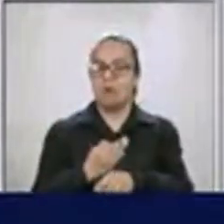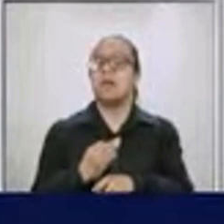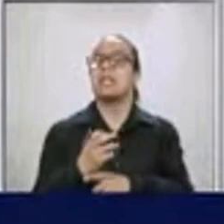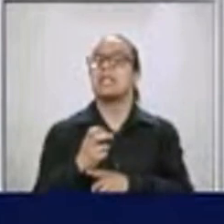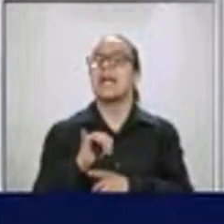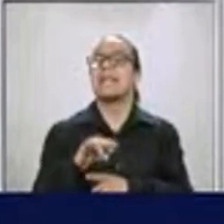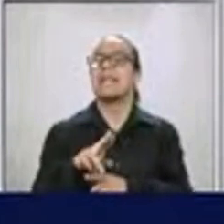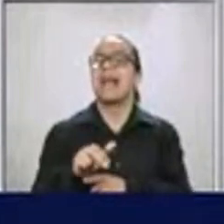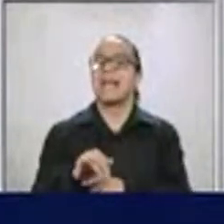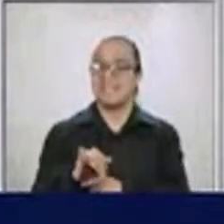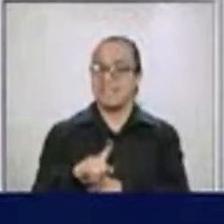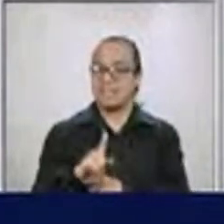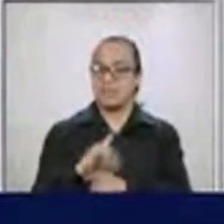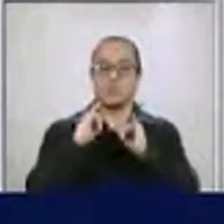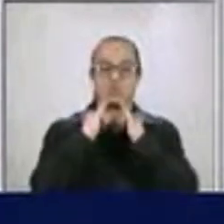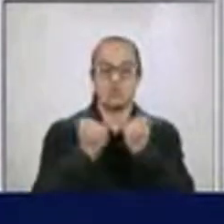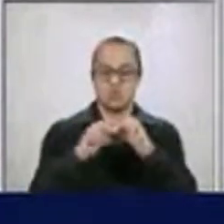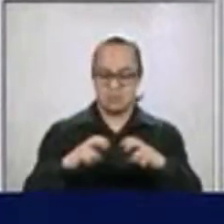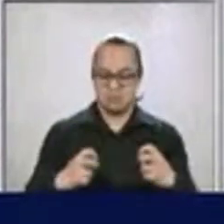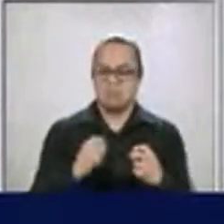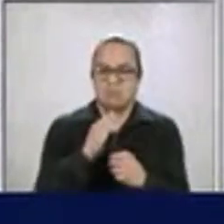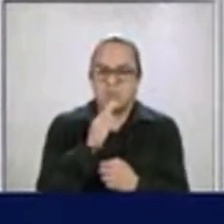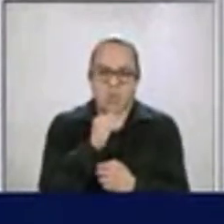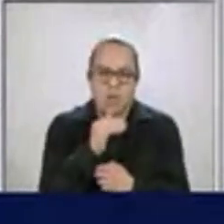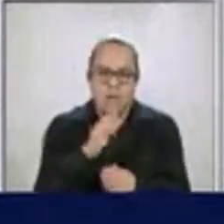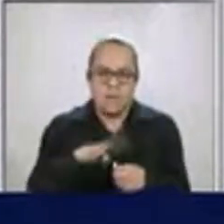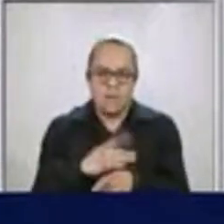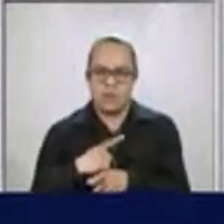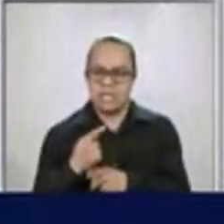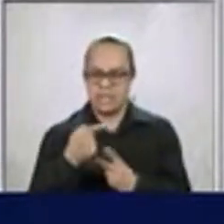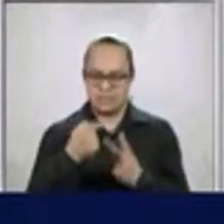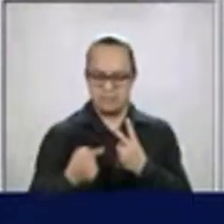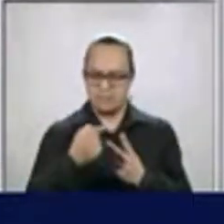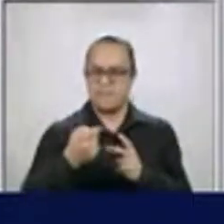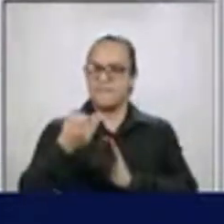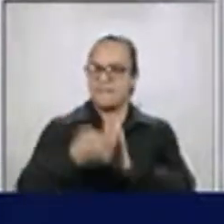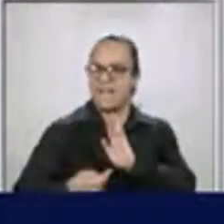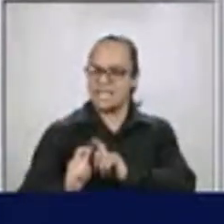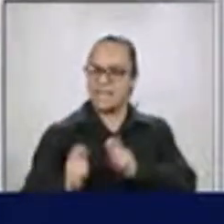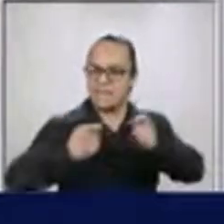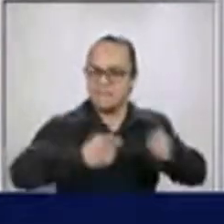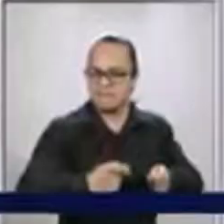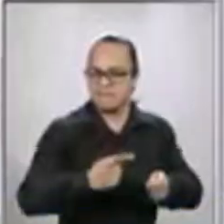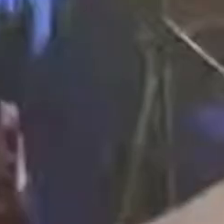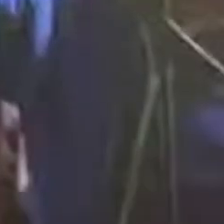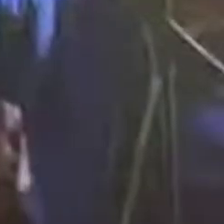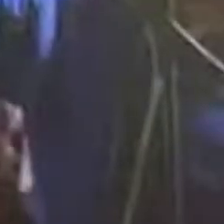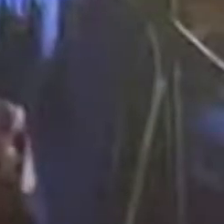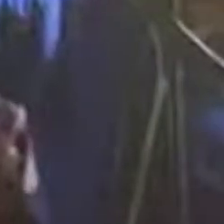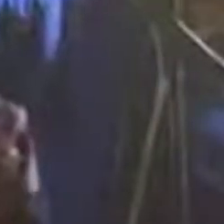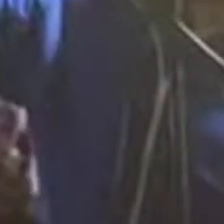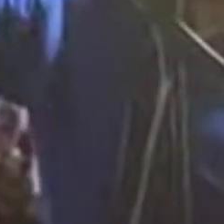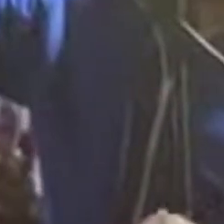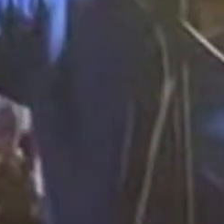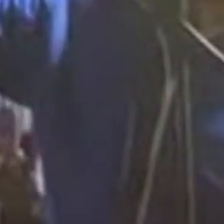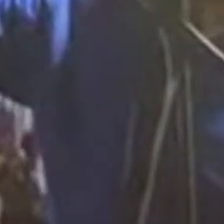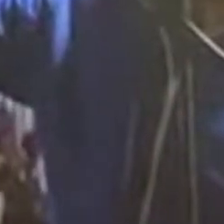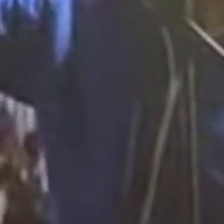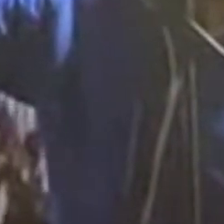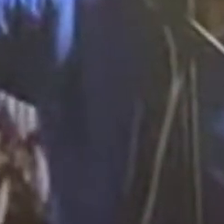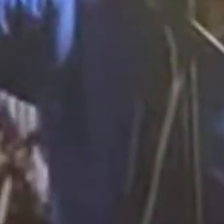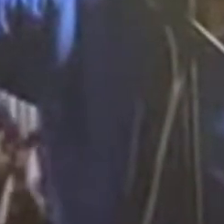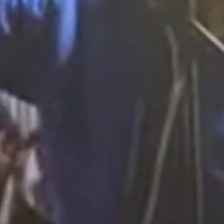está sin poder sesionar porque no se han hecho los nombramientos de los comisionados. ¿Qué papel tendría entonces? Claudia, así se